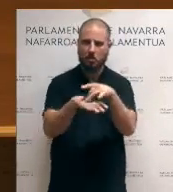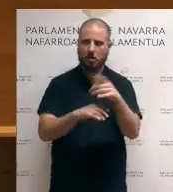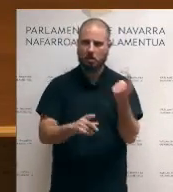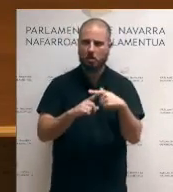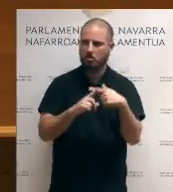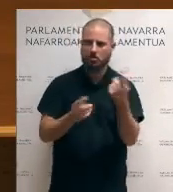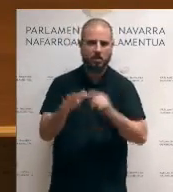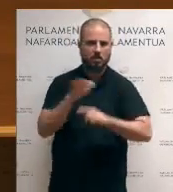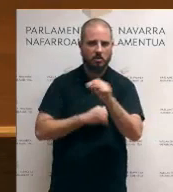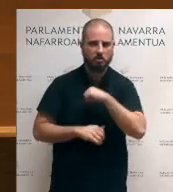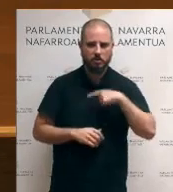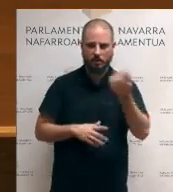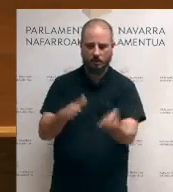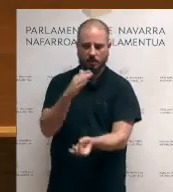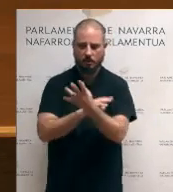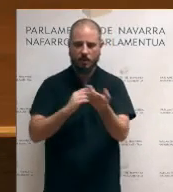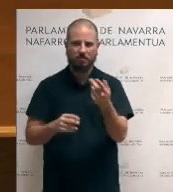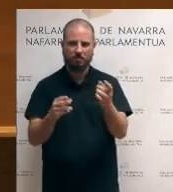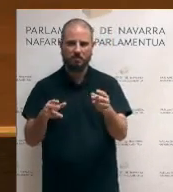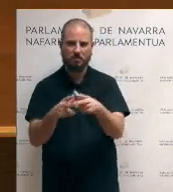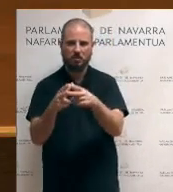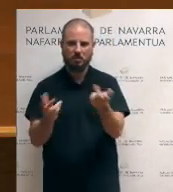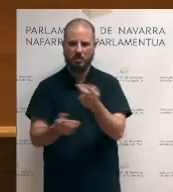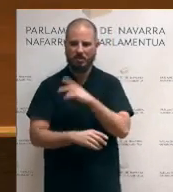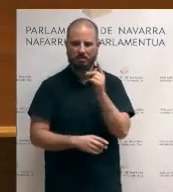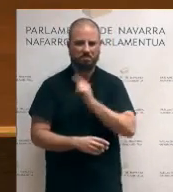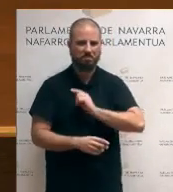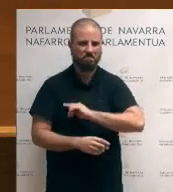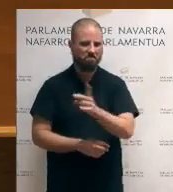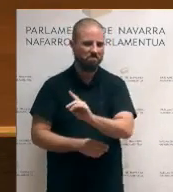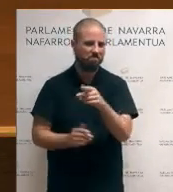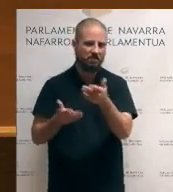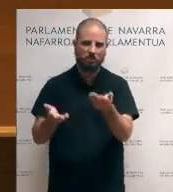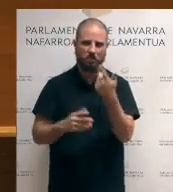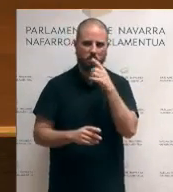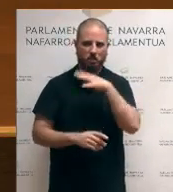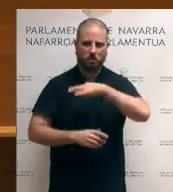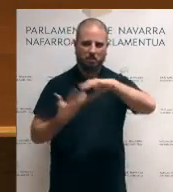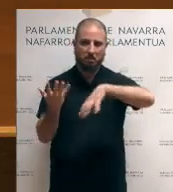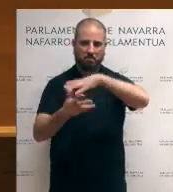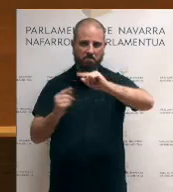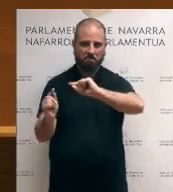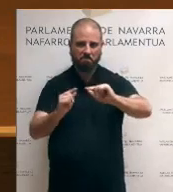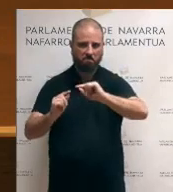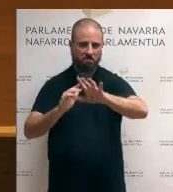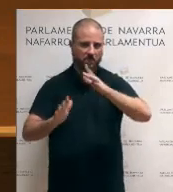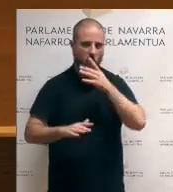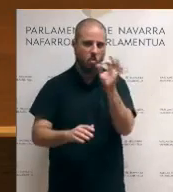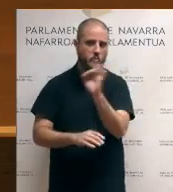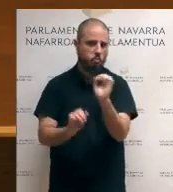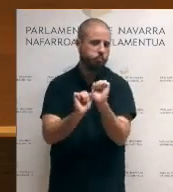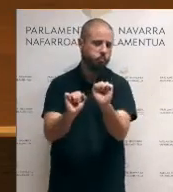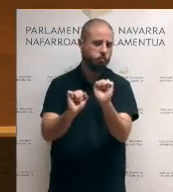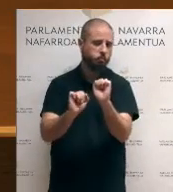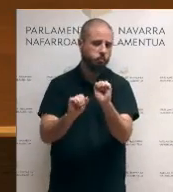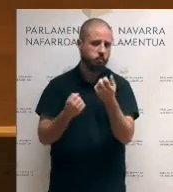a una construcción social y moral que podría resultar controvertida, cuando no ampliamente rechazada, lo he comentado muchas